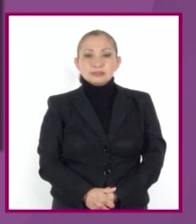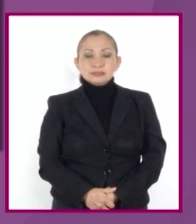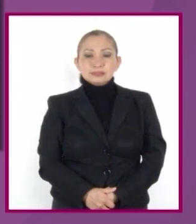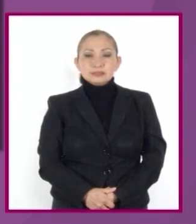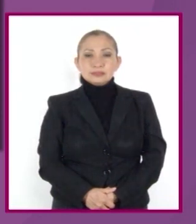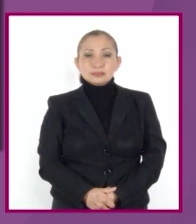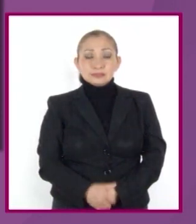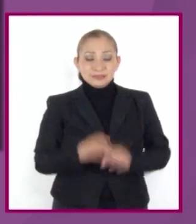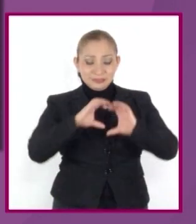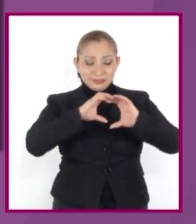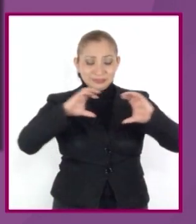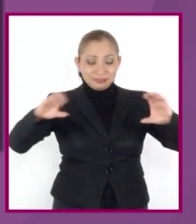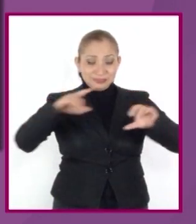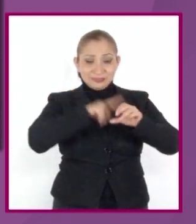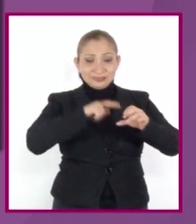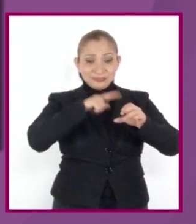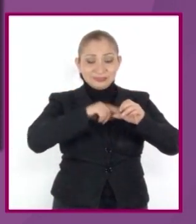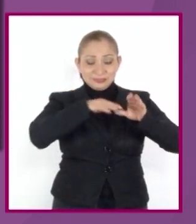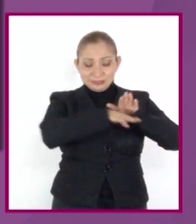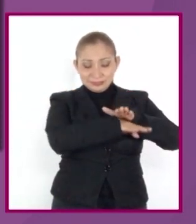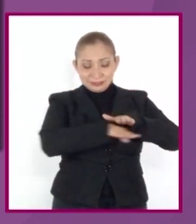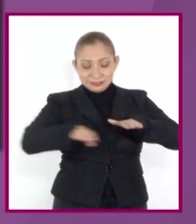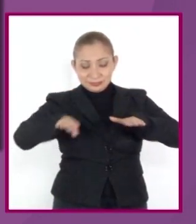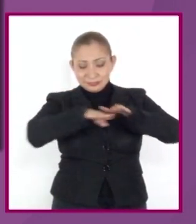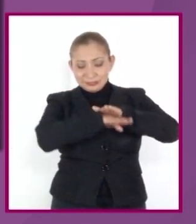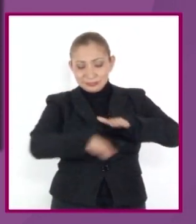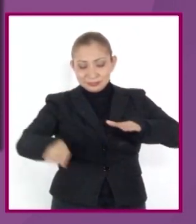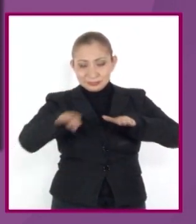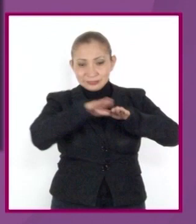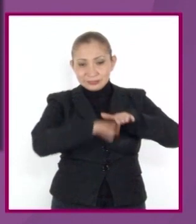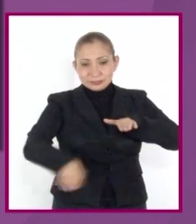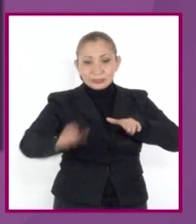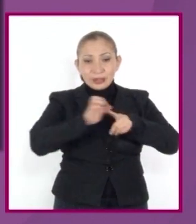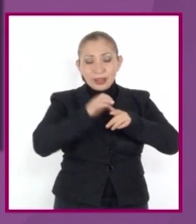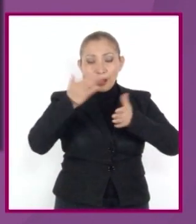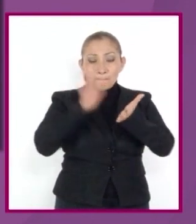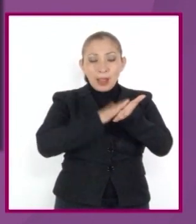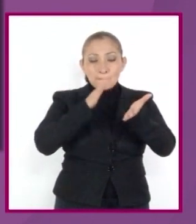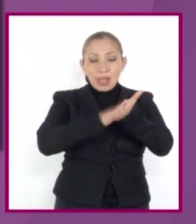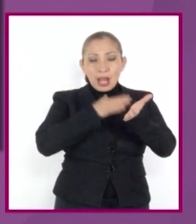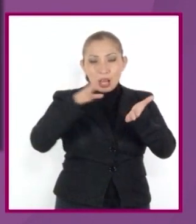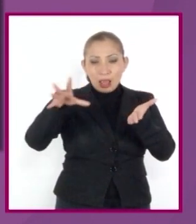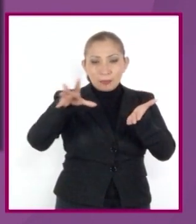El tóner en la cinta o correa de transferencia intermedia es transferido entonces al papel.